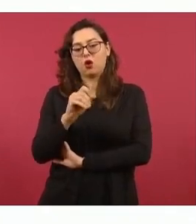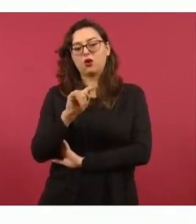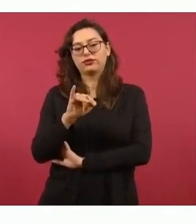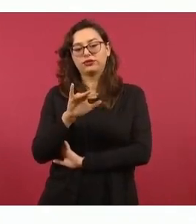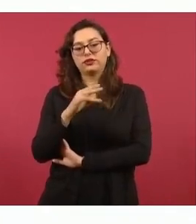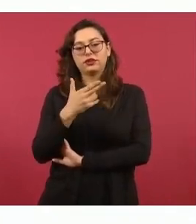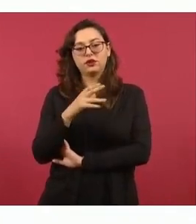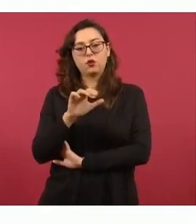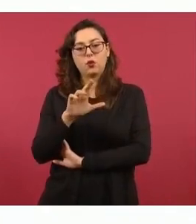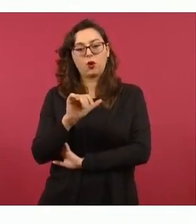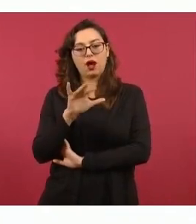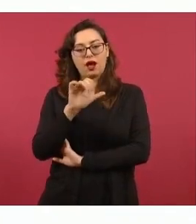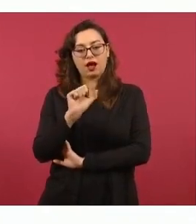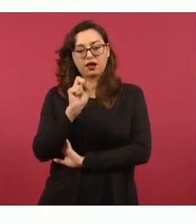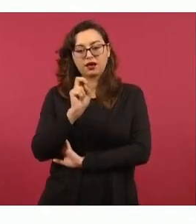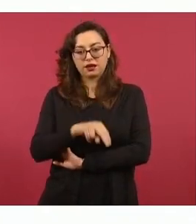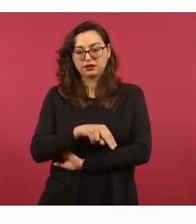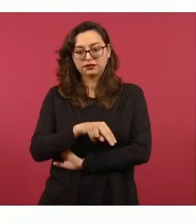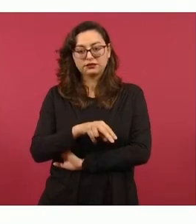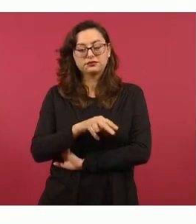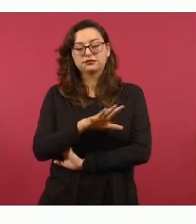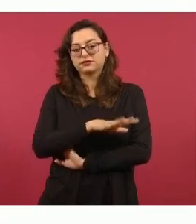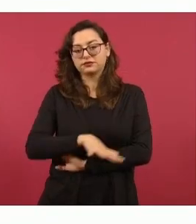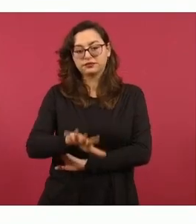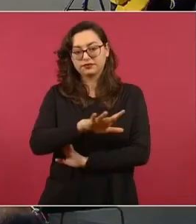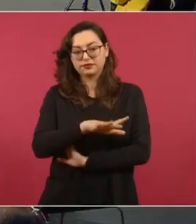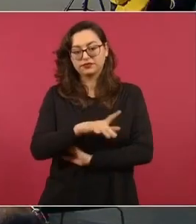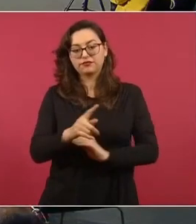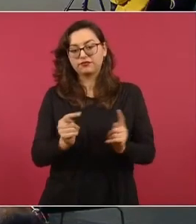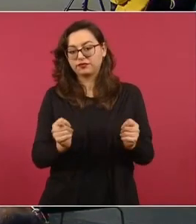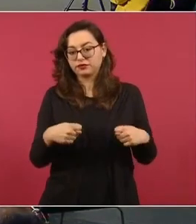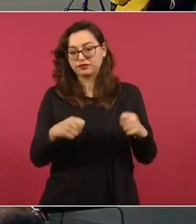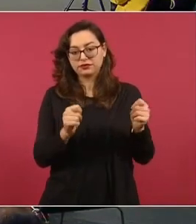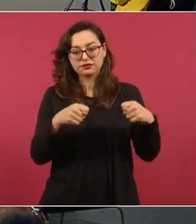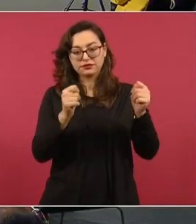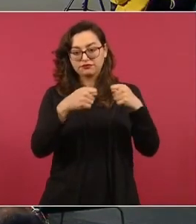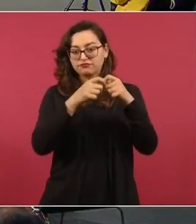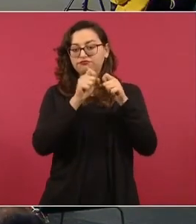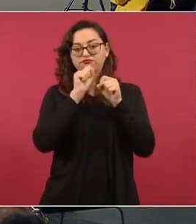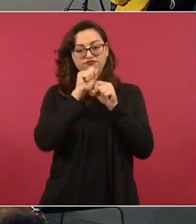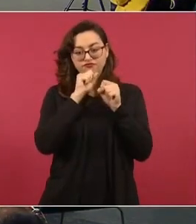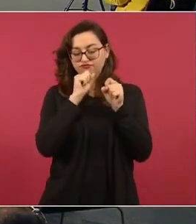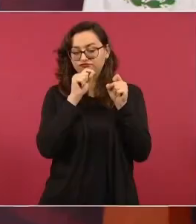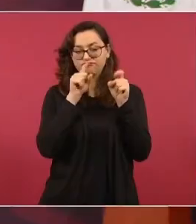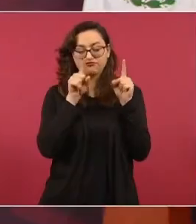como se le quiera decir. También